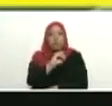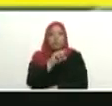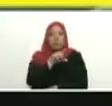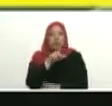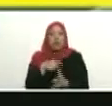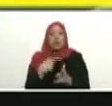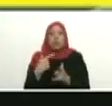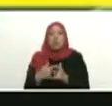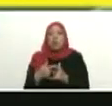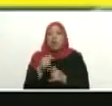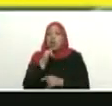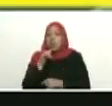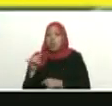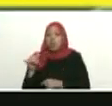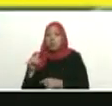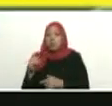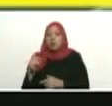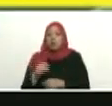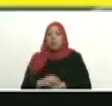entonces llevó una denuncia